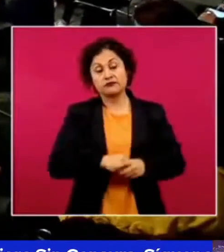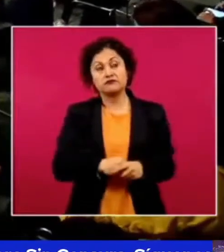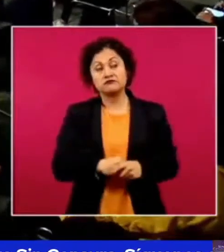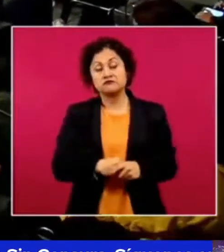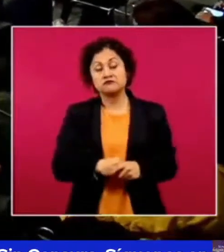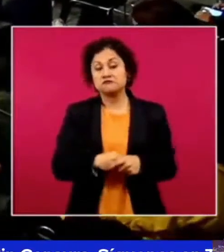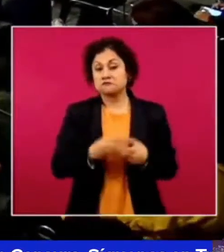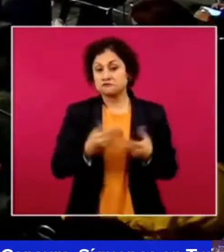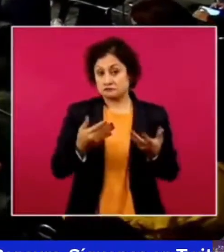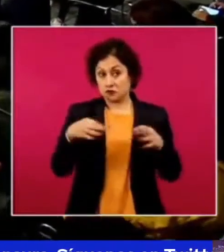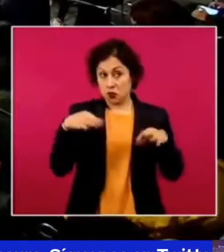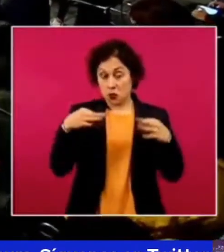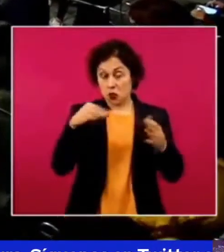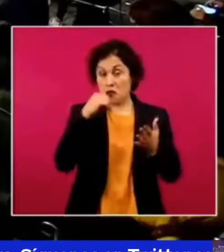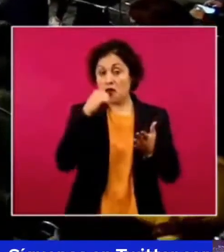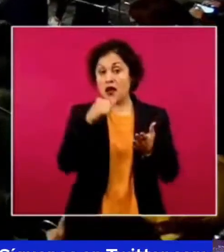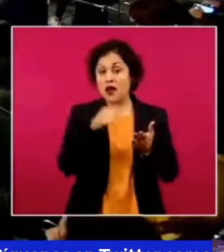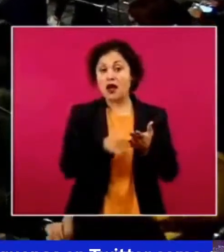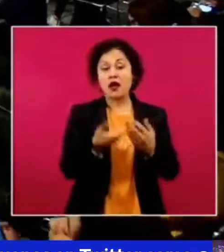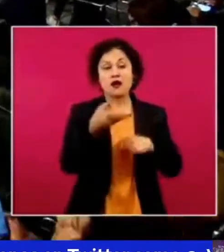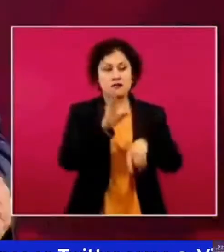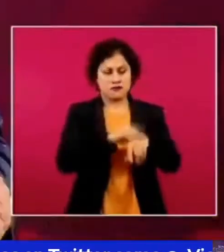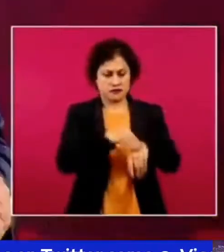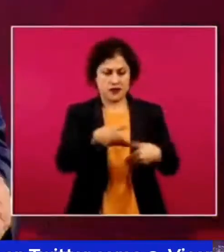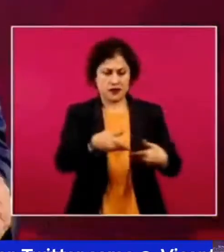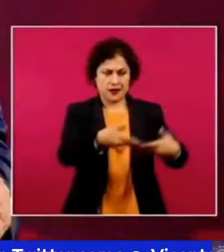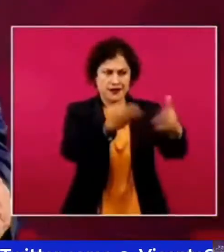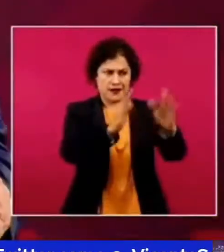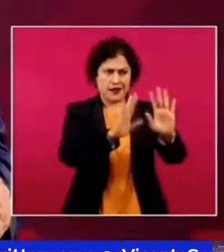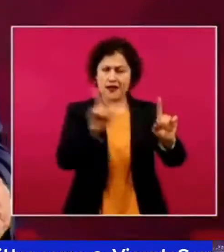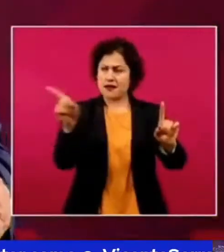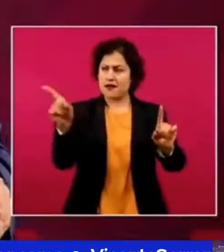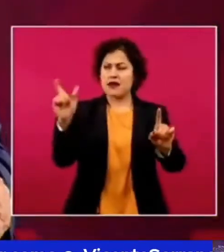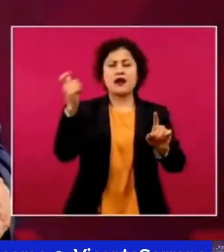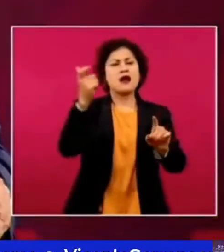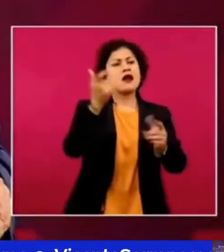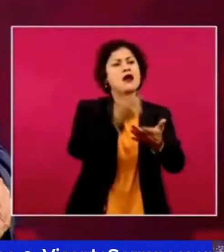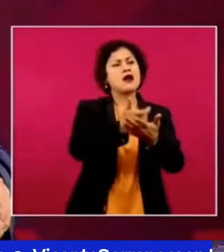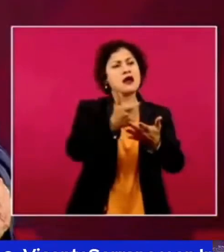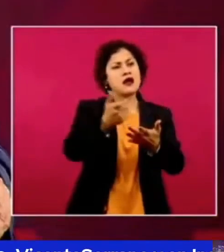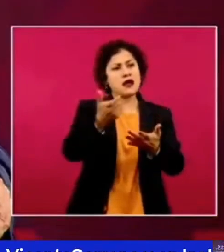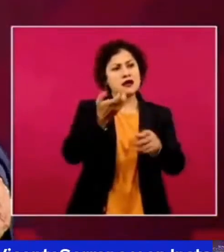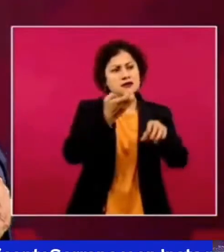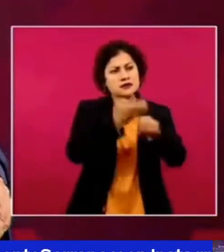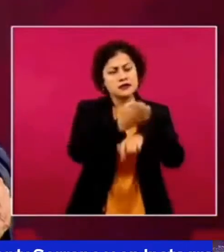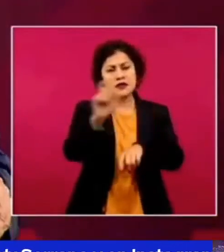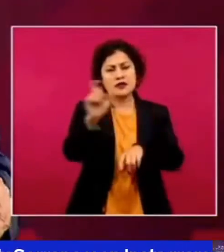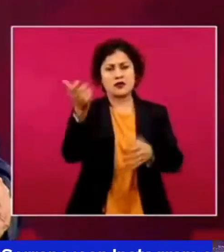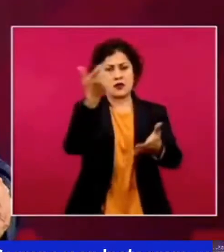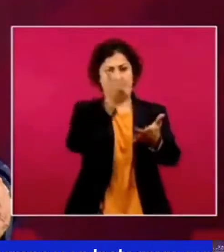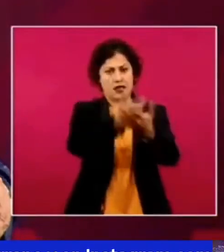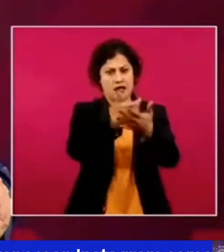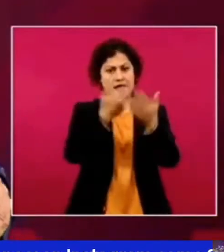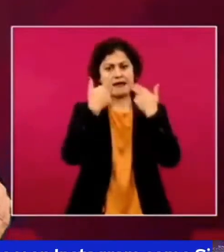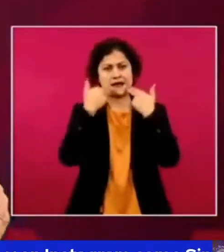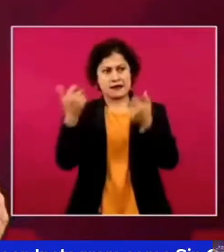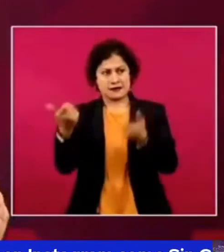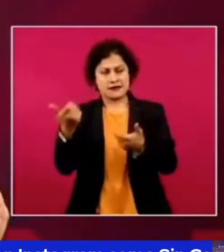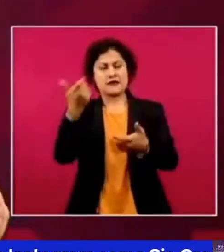este es el oficio, ya para que te den el dinero en Hacienda, solo que me tienes que